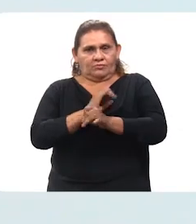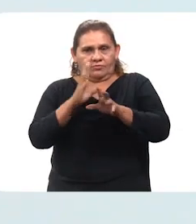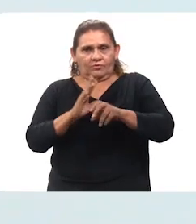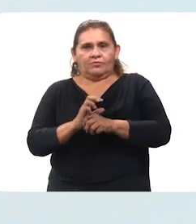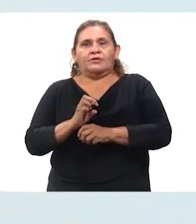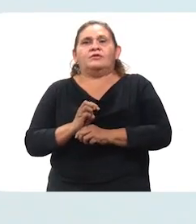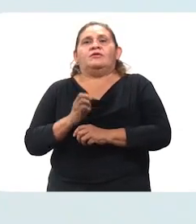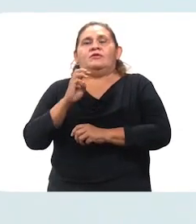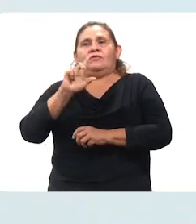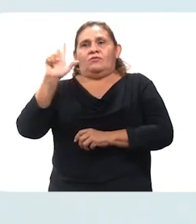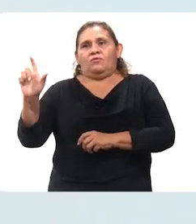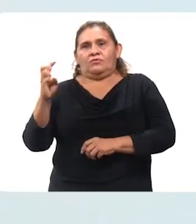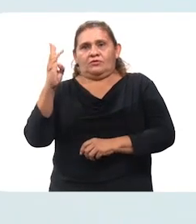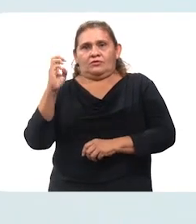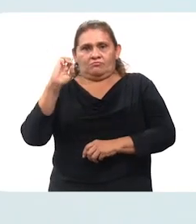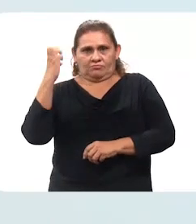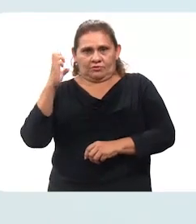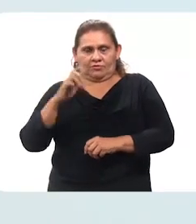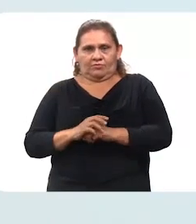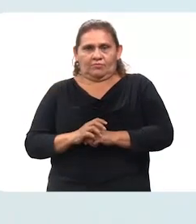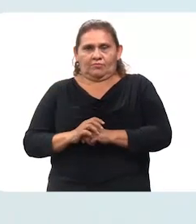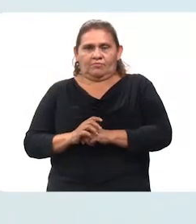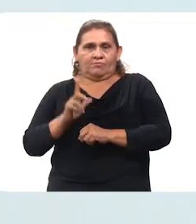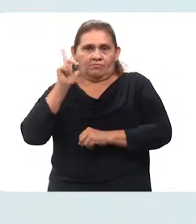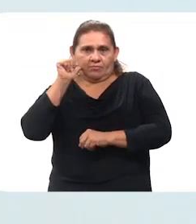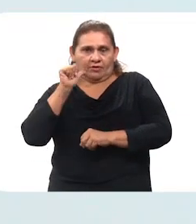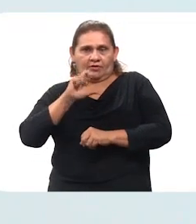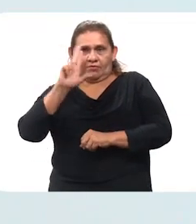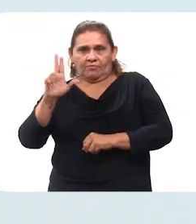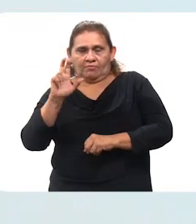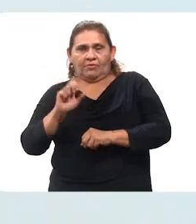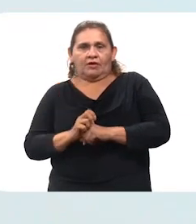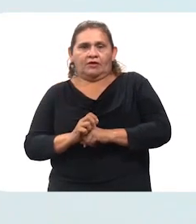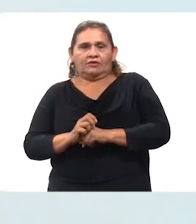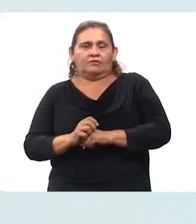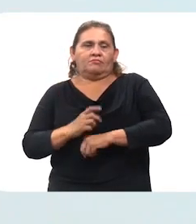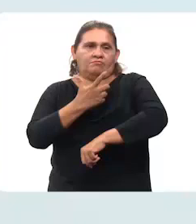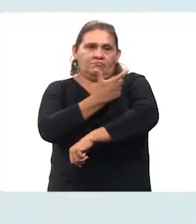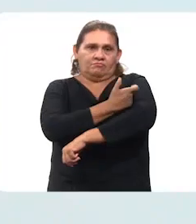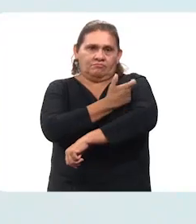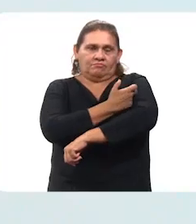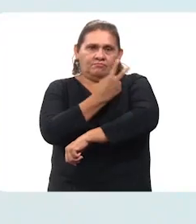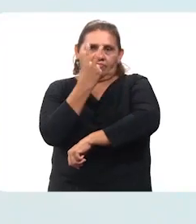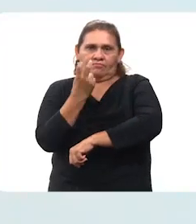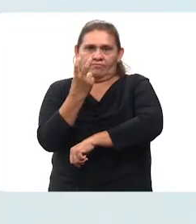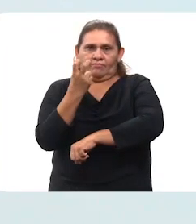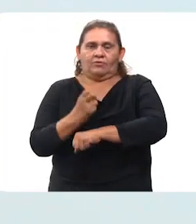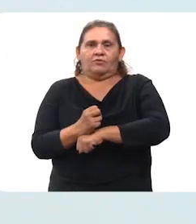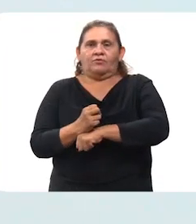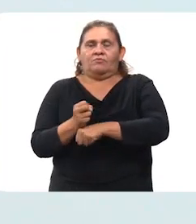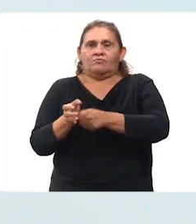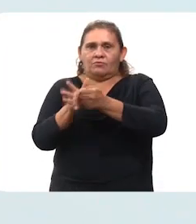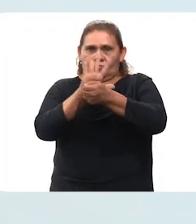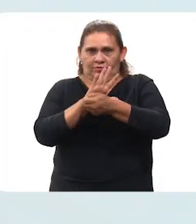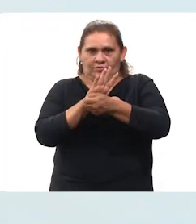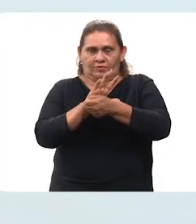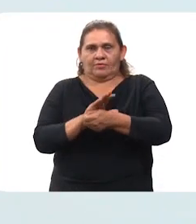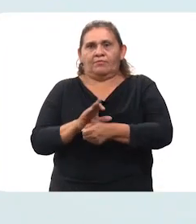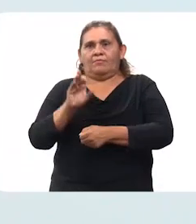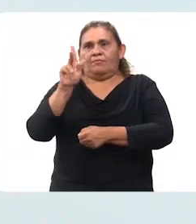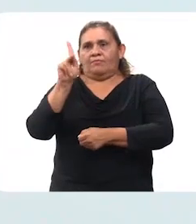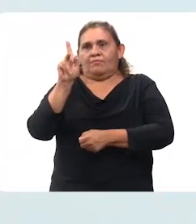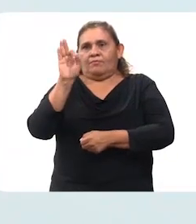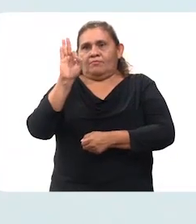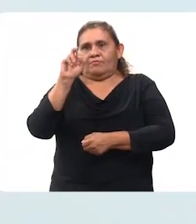lunes 3 de enero. A partir de mañana, martes 4 al domingo 9 de enero, se aplicará la segunda dosis de la vacuna contra el coronavirus de la